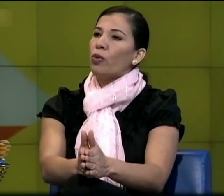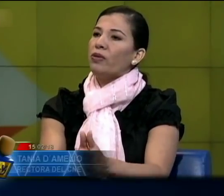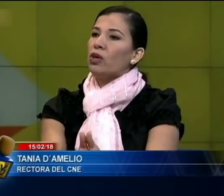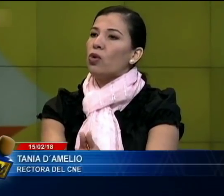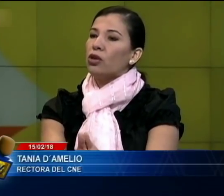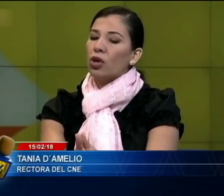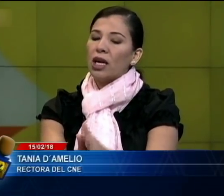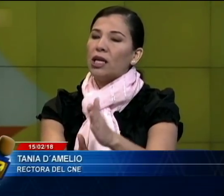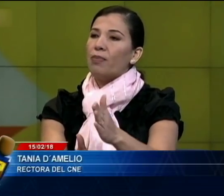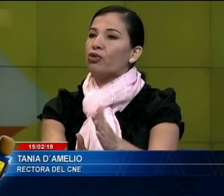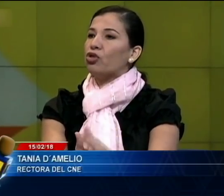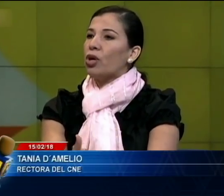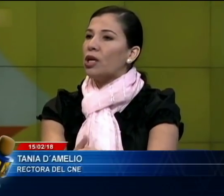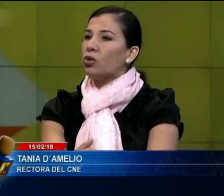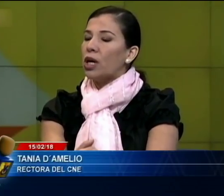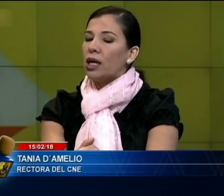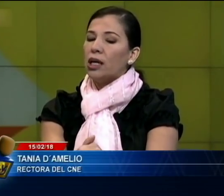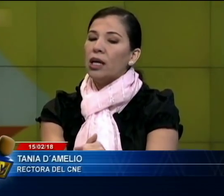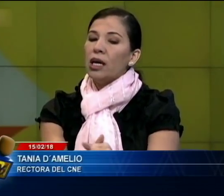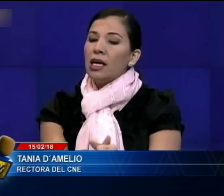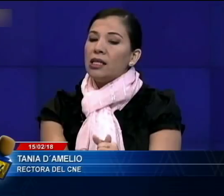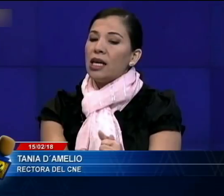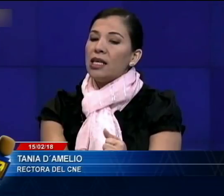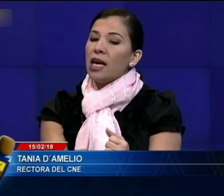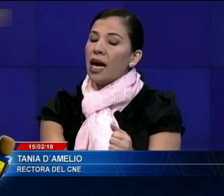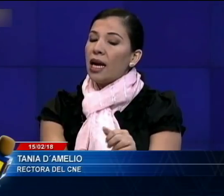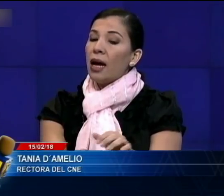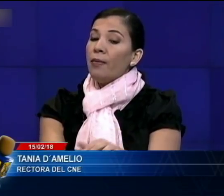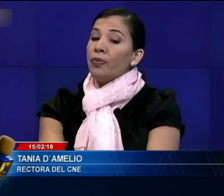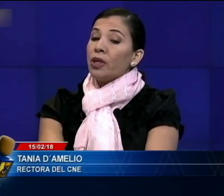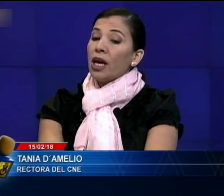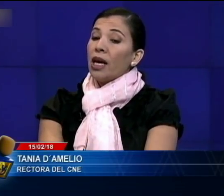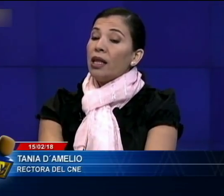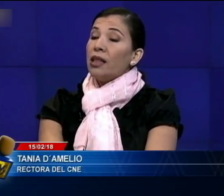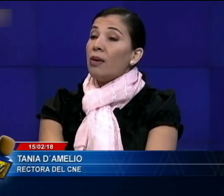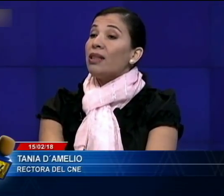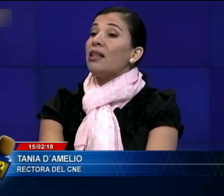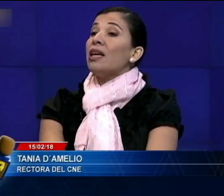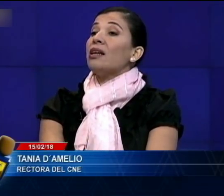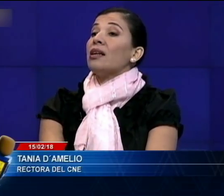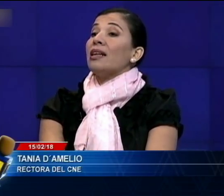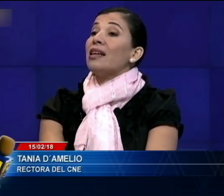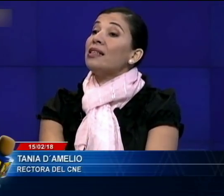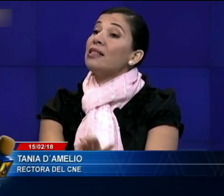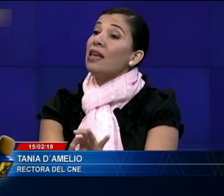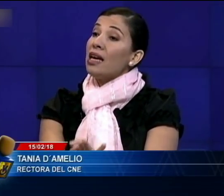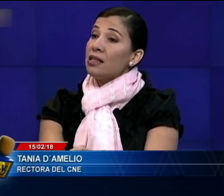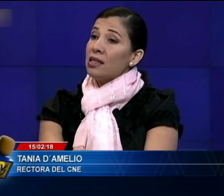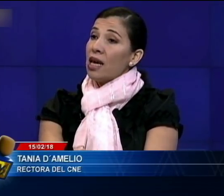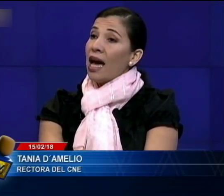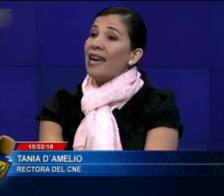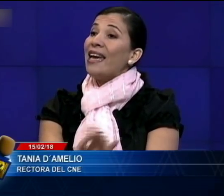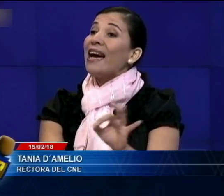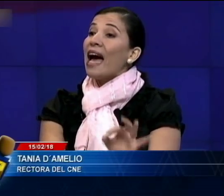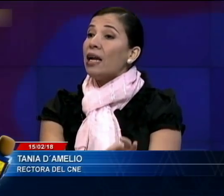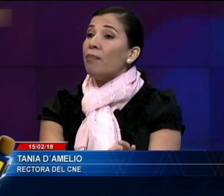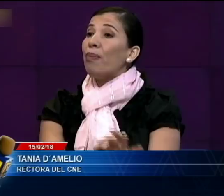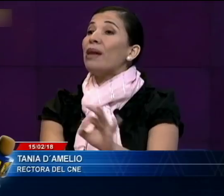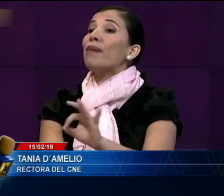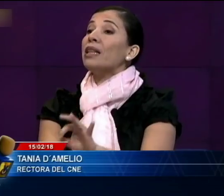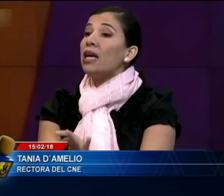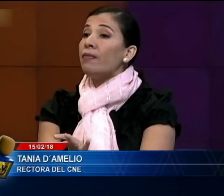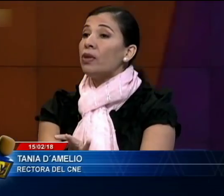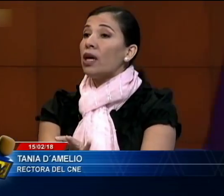artículo 124 de la Ley de Procesos Electorales señala que debe tener residencia